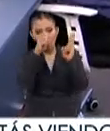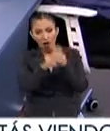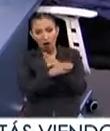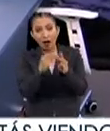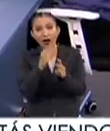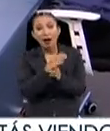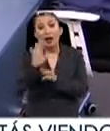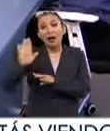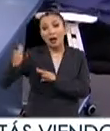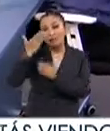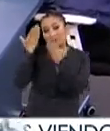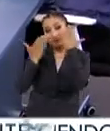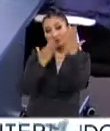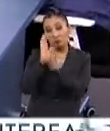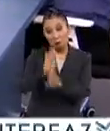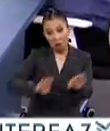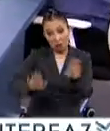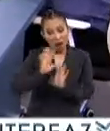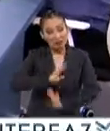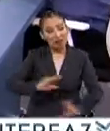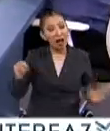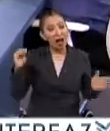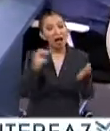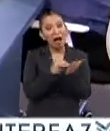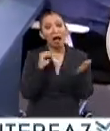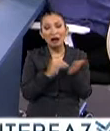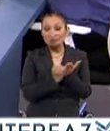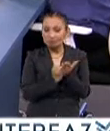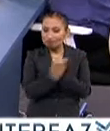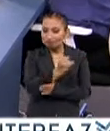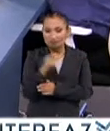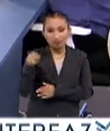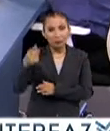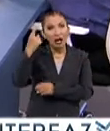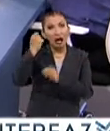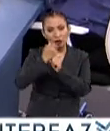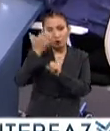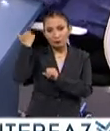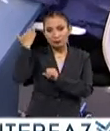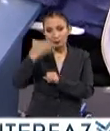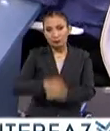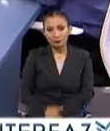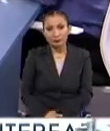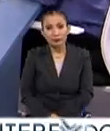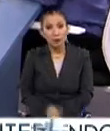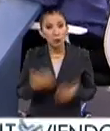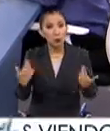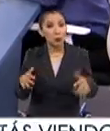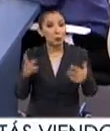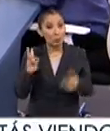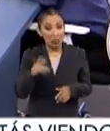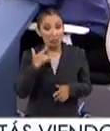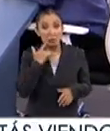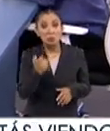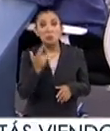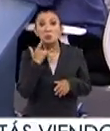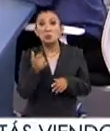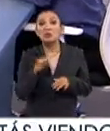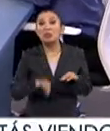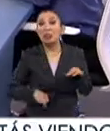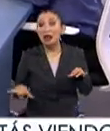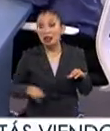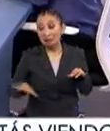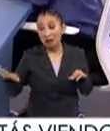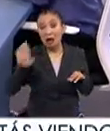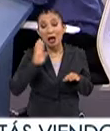de Bolivia. En general, ya se destinó a esto desde el año pasado. Pues sin duda alguna un esfuerzo muy